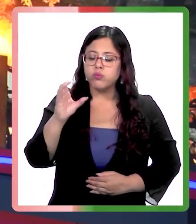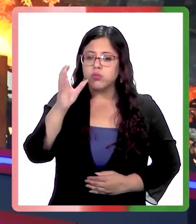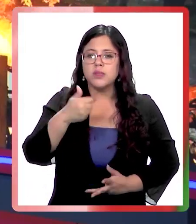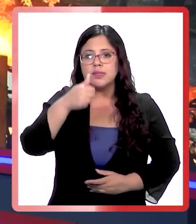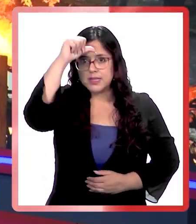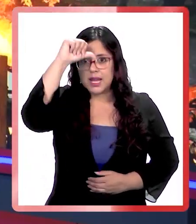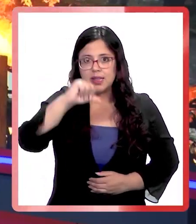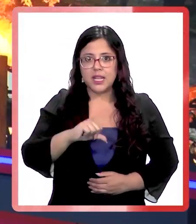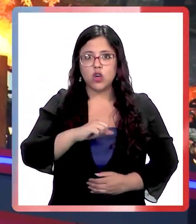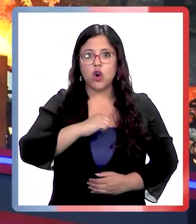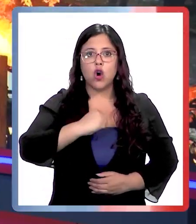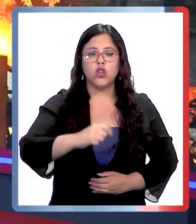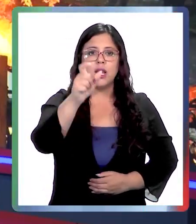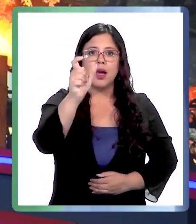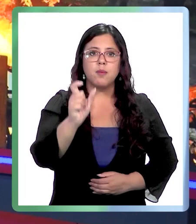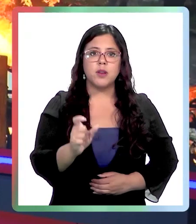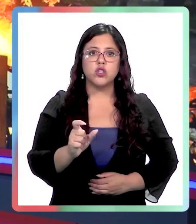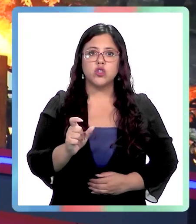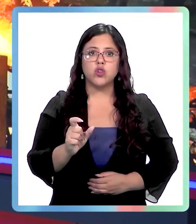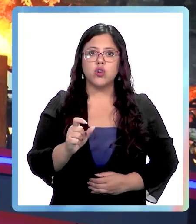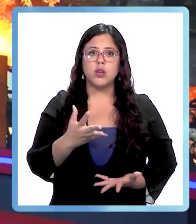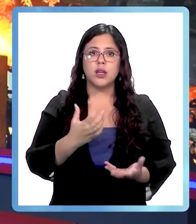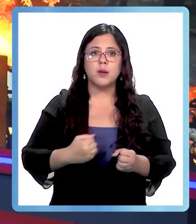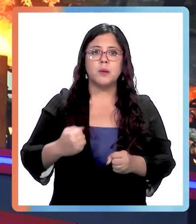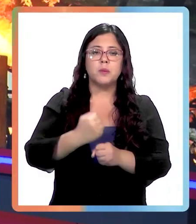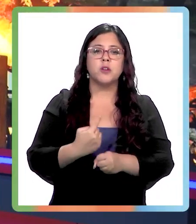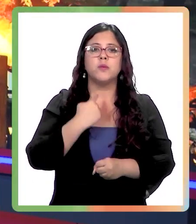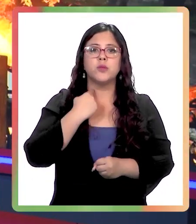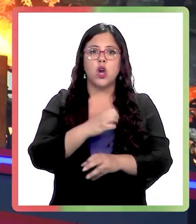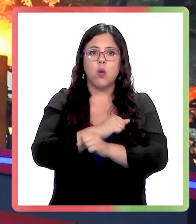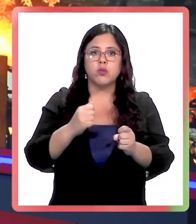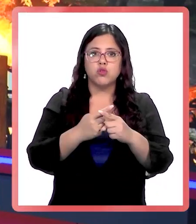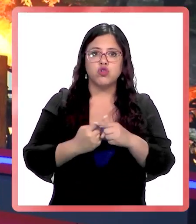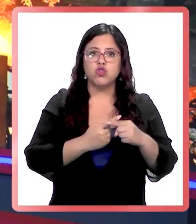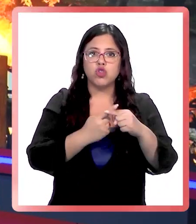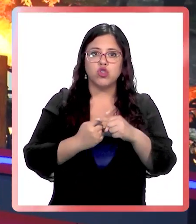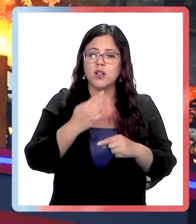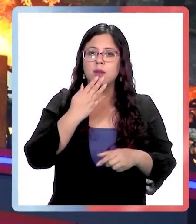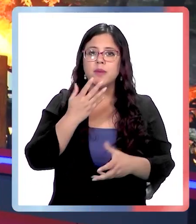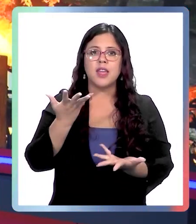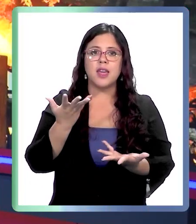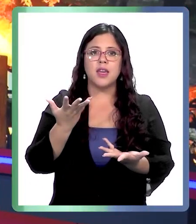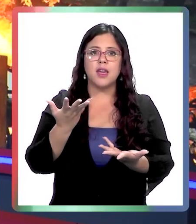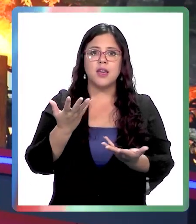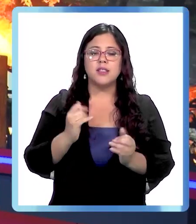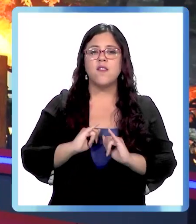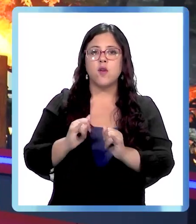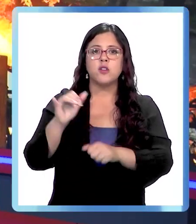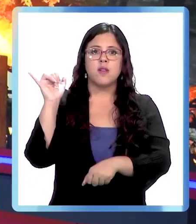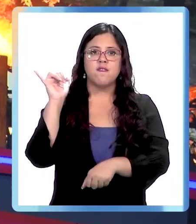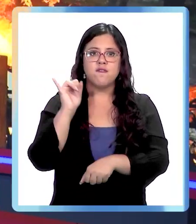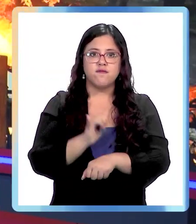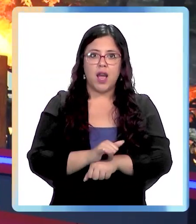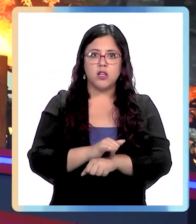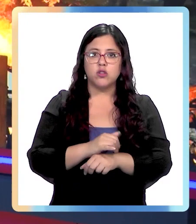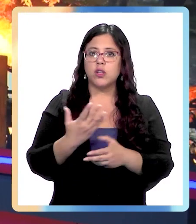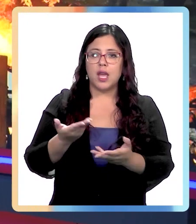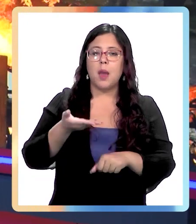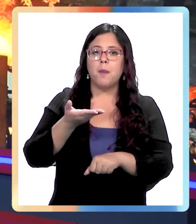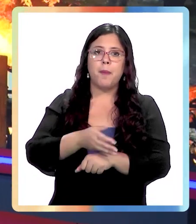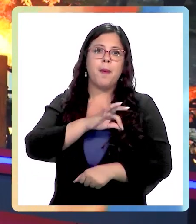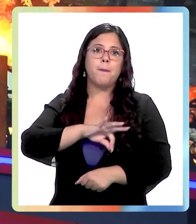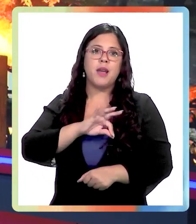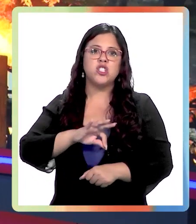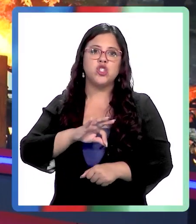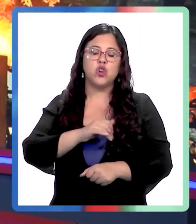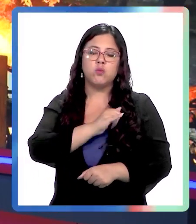buscará una sanción penal contra la persona que se hizo pasar por víctima del estallido social y falsificó información para obtener